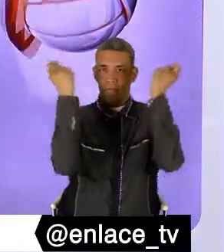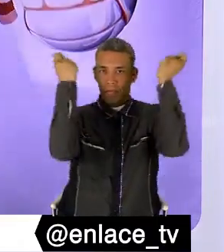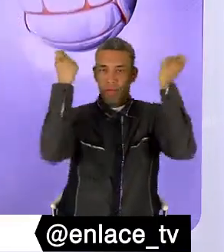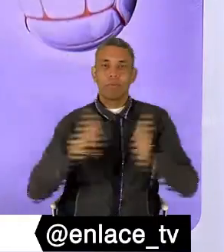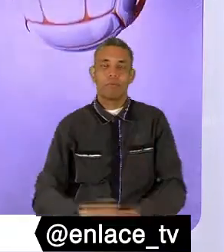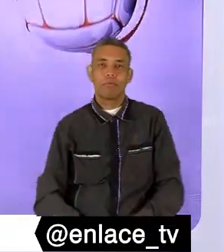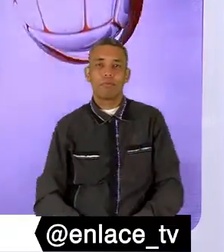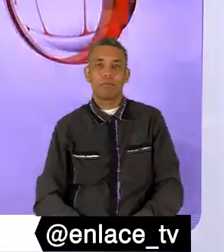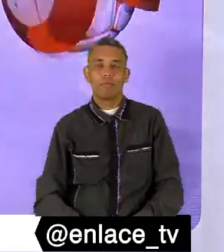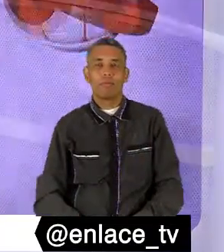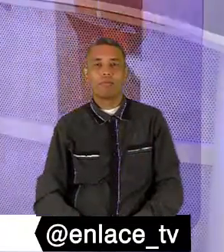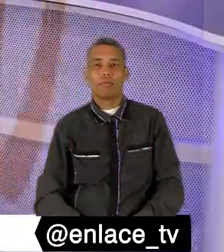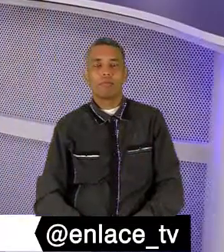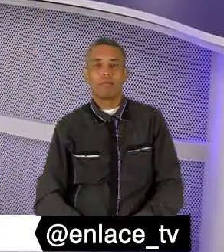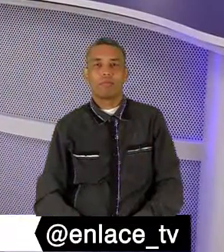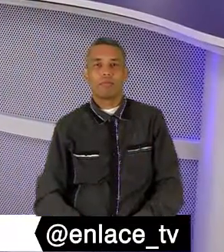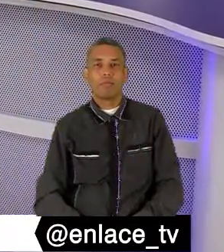ya regresamos.